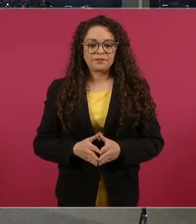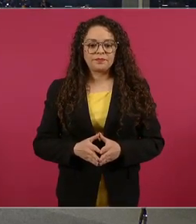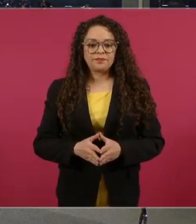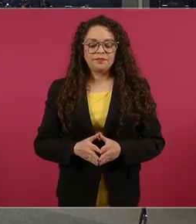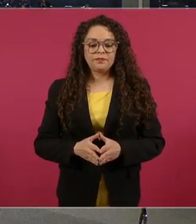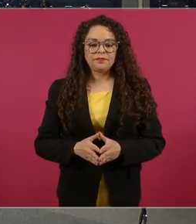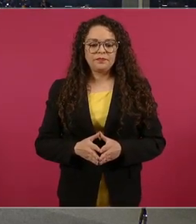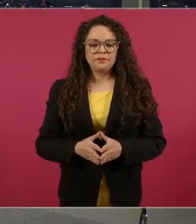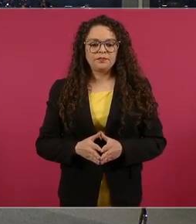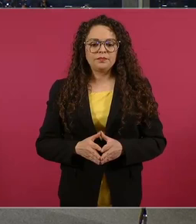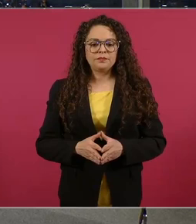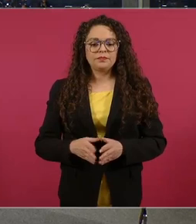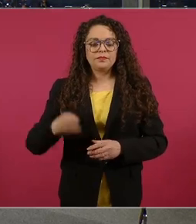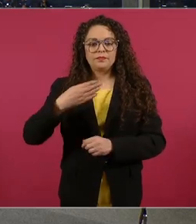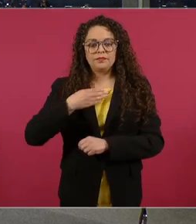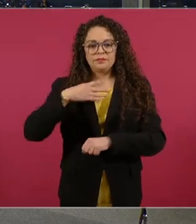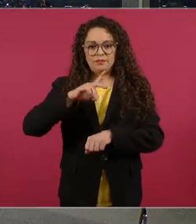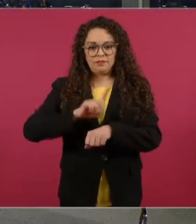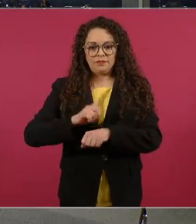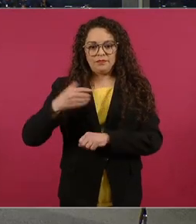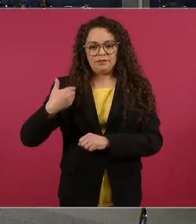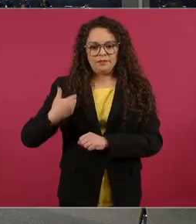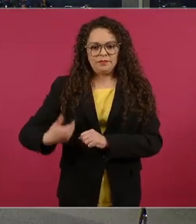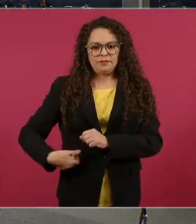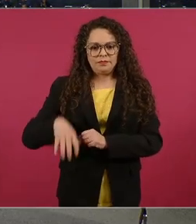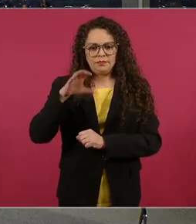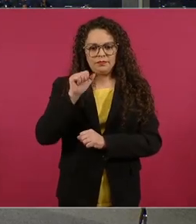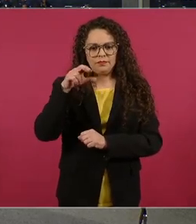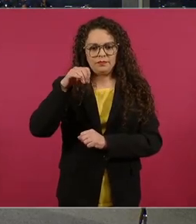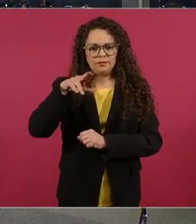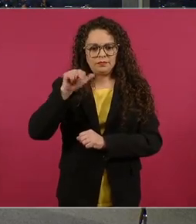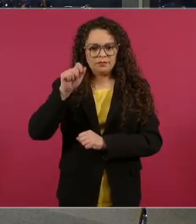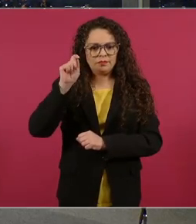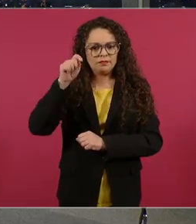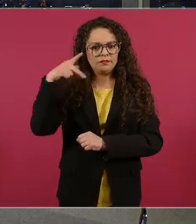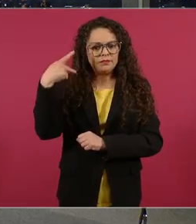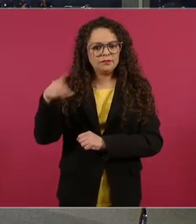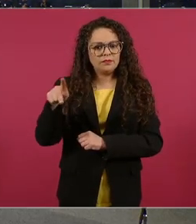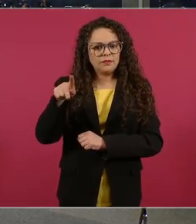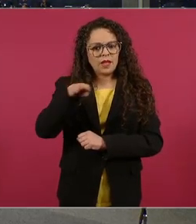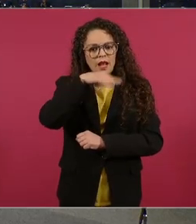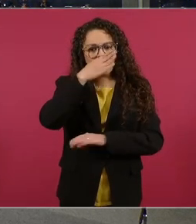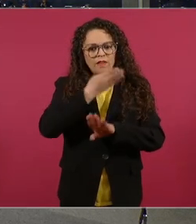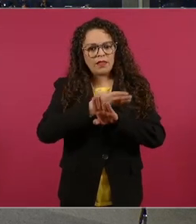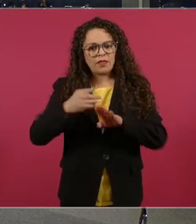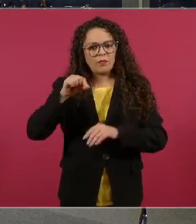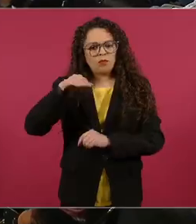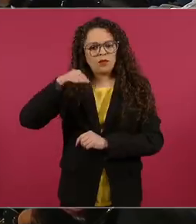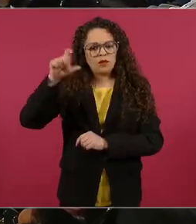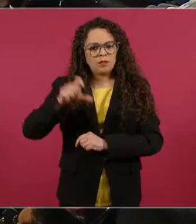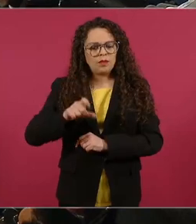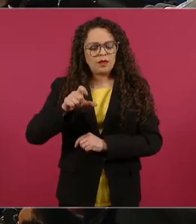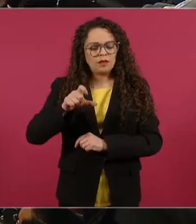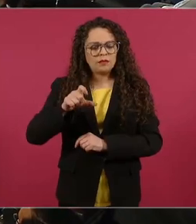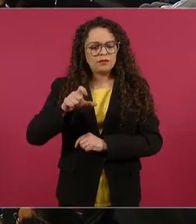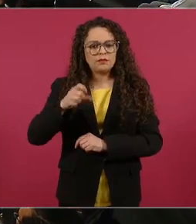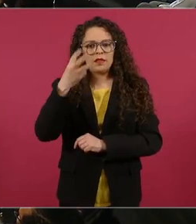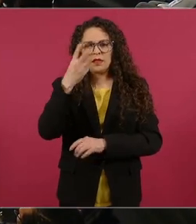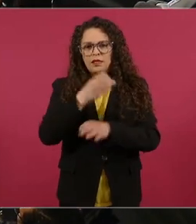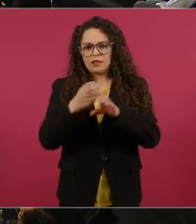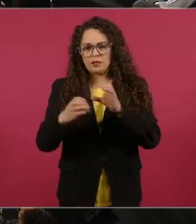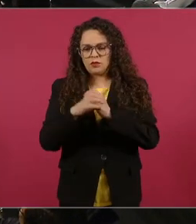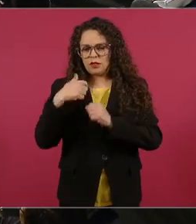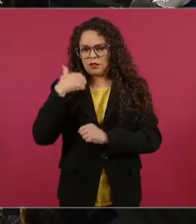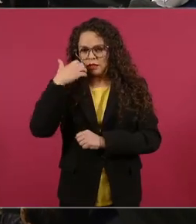Presidente, buen día, buenos días a todos. Carlos Manuel Juárez, del medio de Tamaulipas, elefanteblanco.mx. Plantearle tres temas, presidente. El